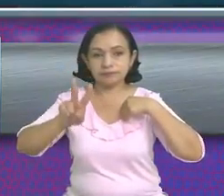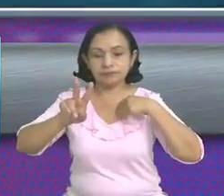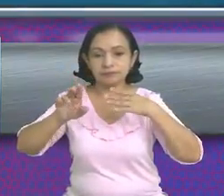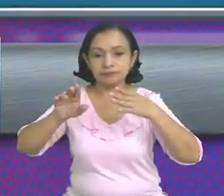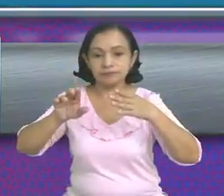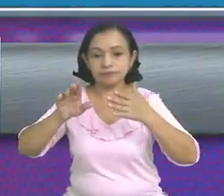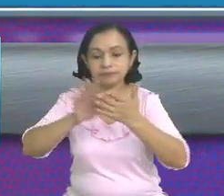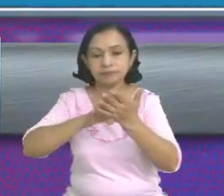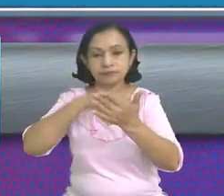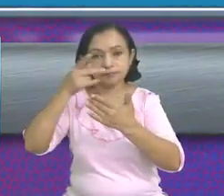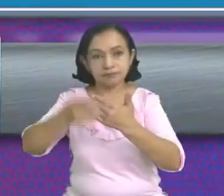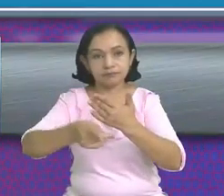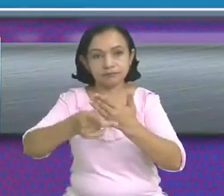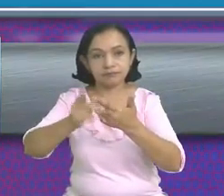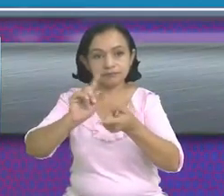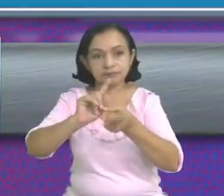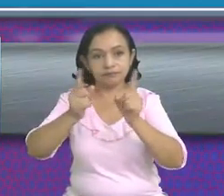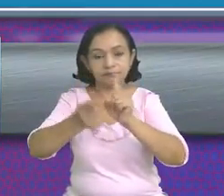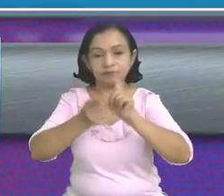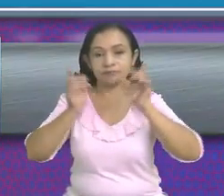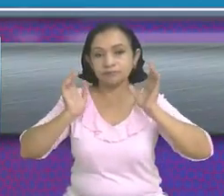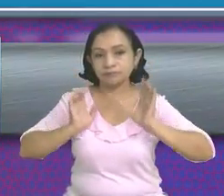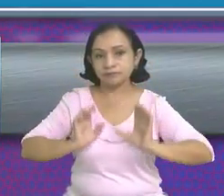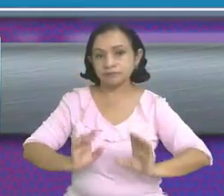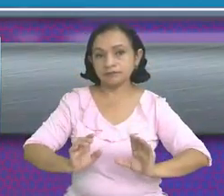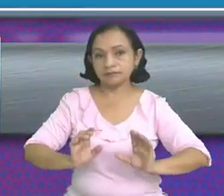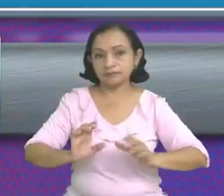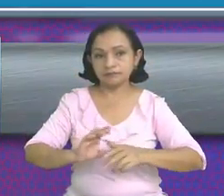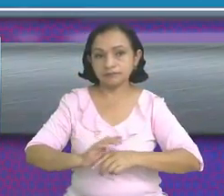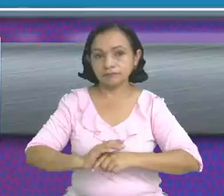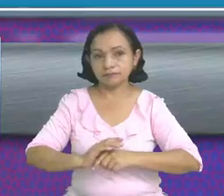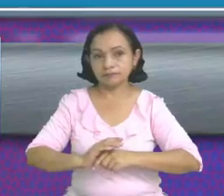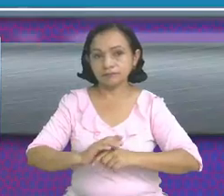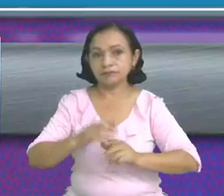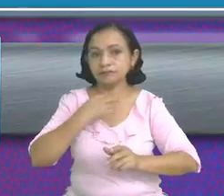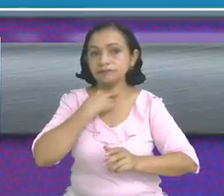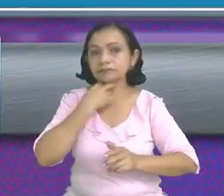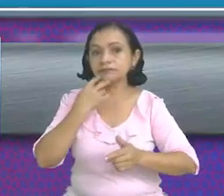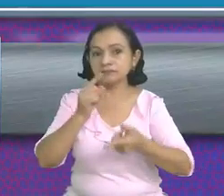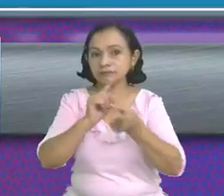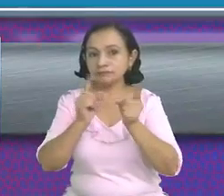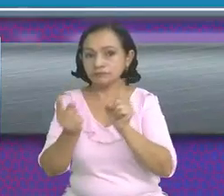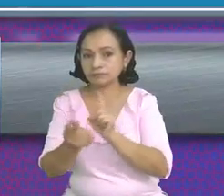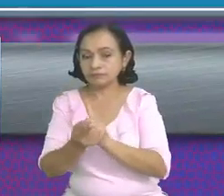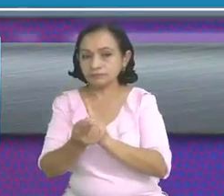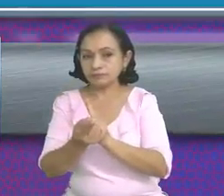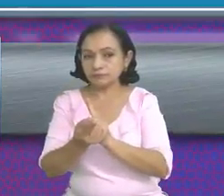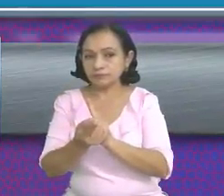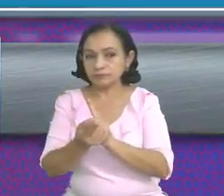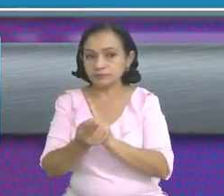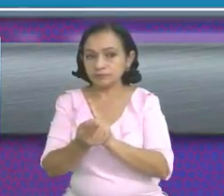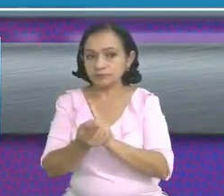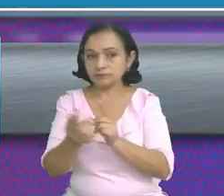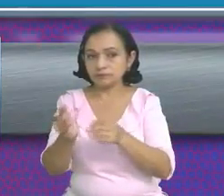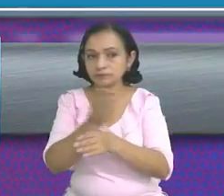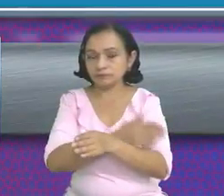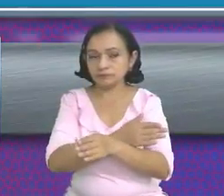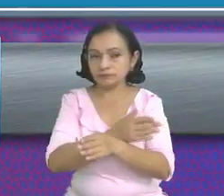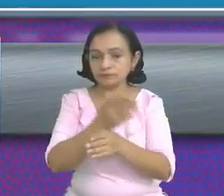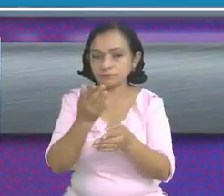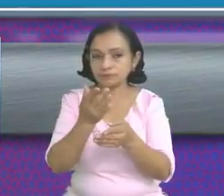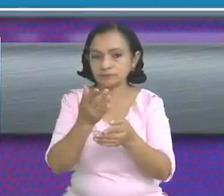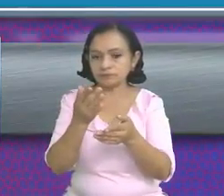tiene también que ver con esos cambios físicos, que no nos adaptamos, por ejemplo, a que nuestra voz cambió. Sí. Quizá la escuchábamos como más aguda